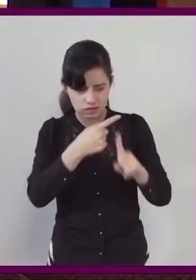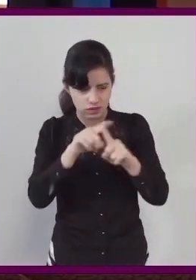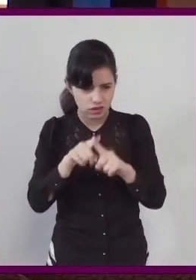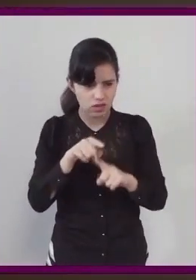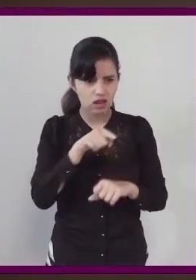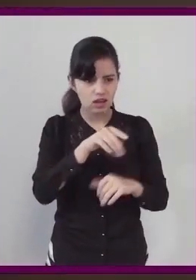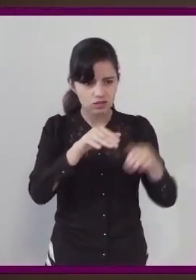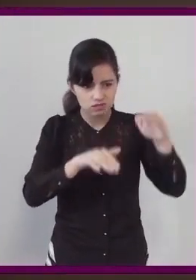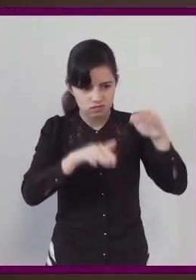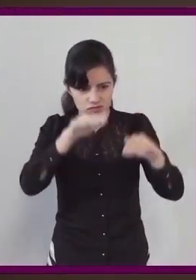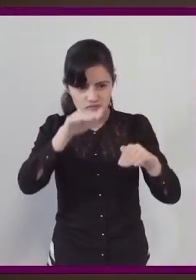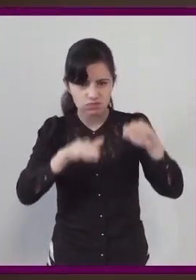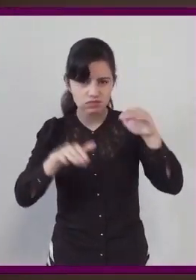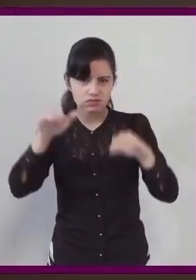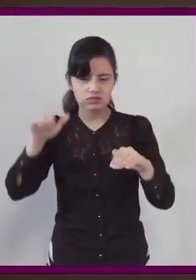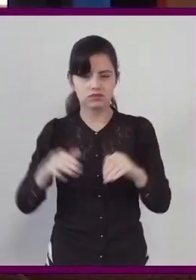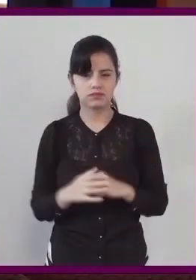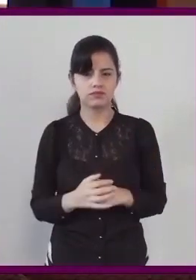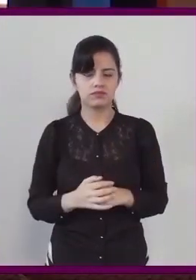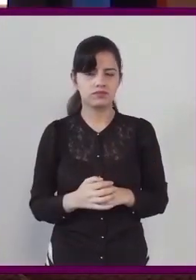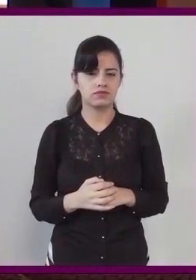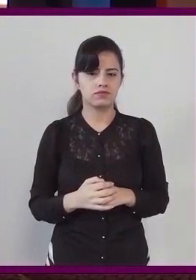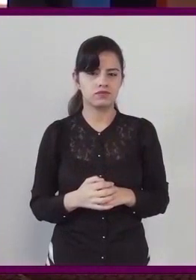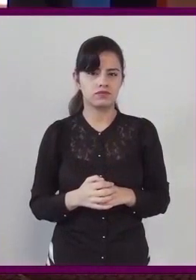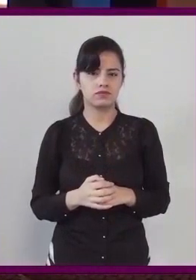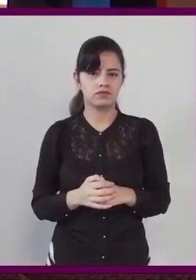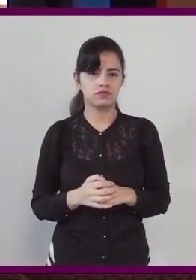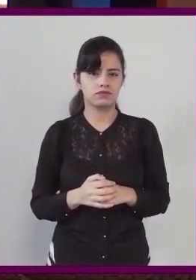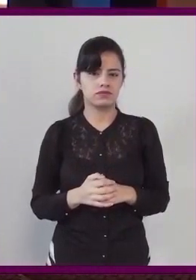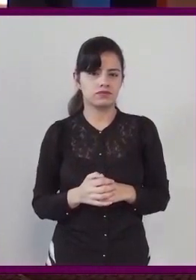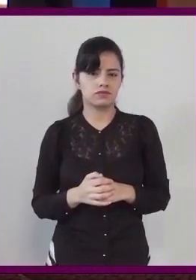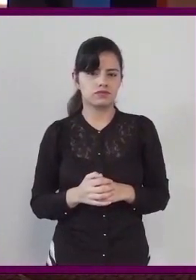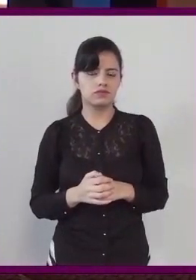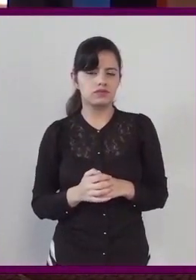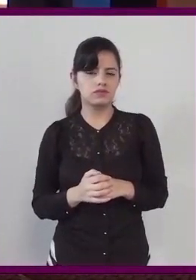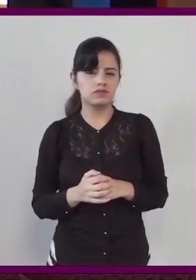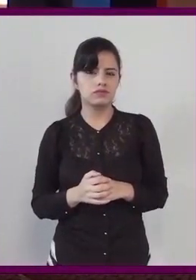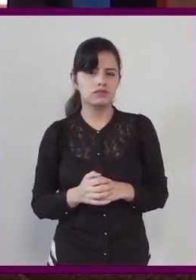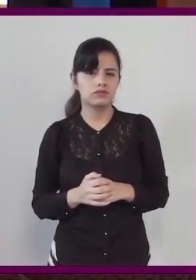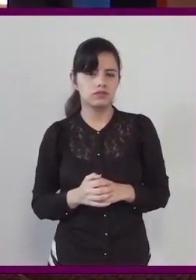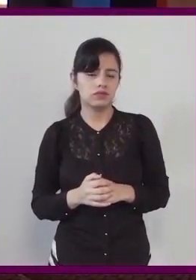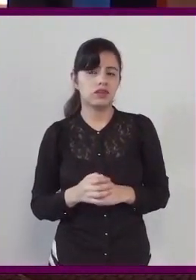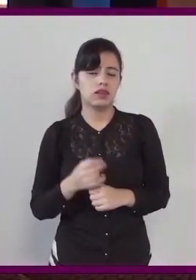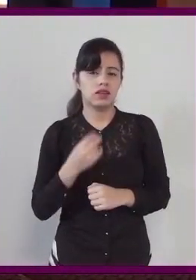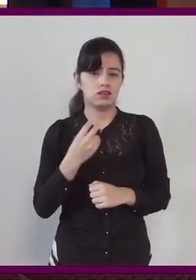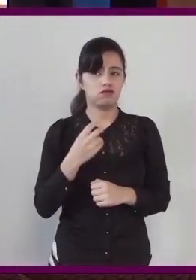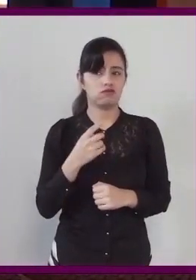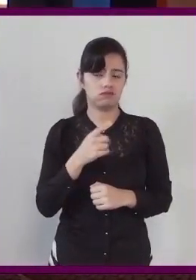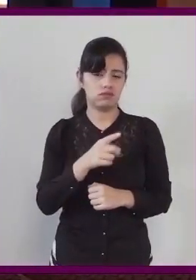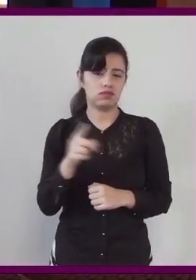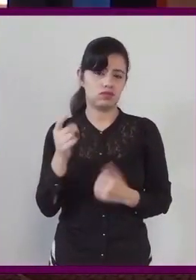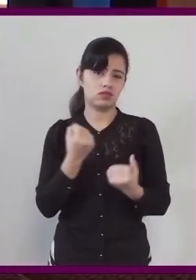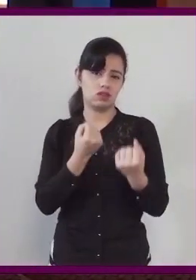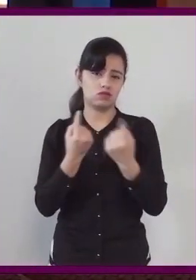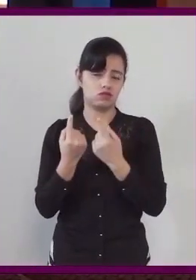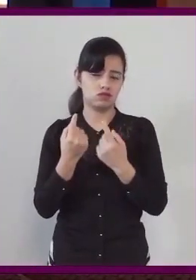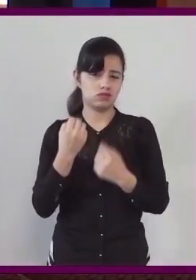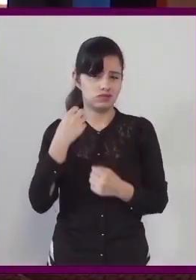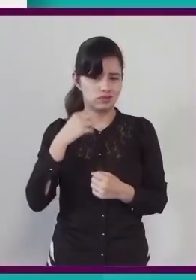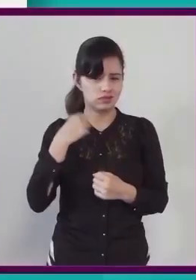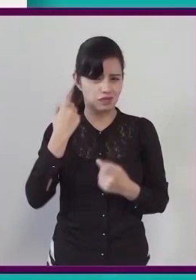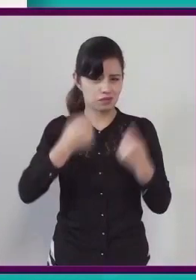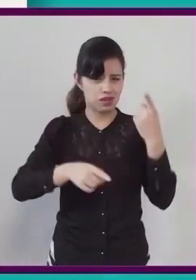de juego. Y lo que pasa es que dentro de este entramado de discursos dominantes, de canchas de